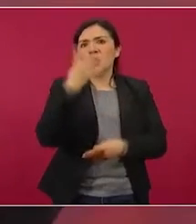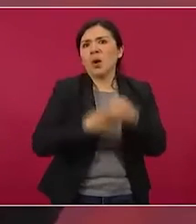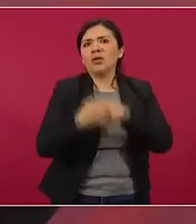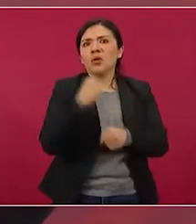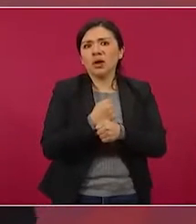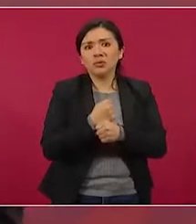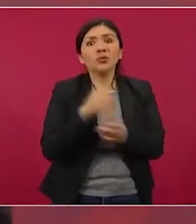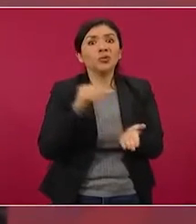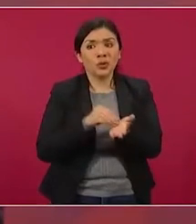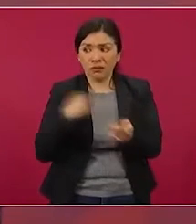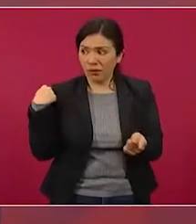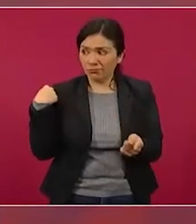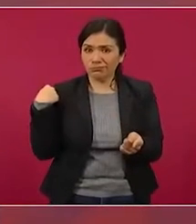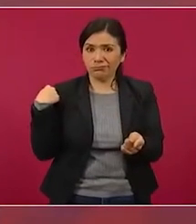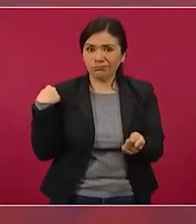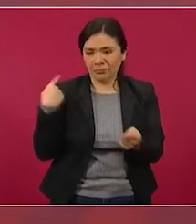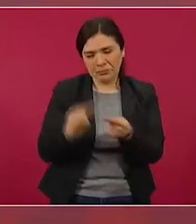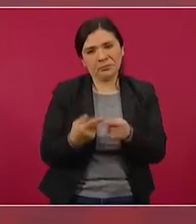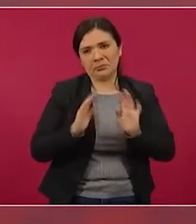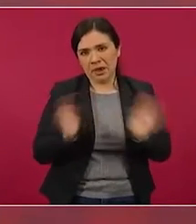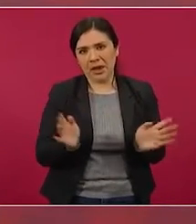4 años,